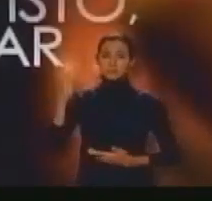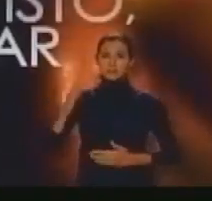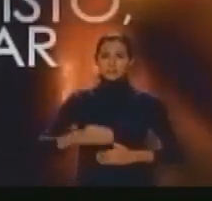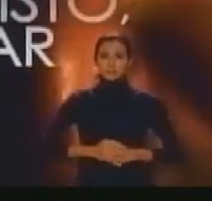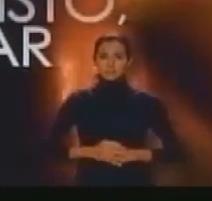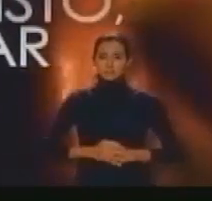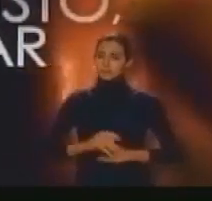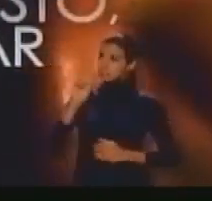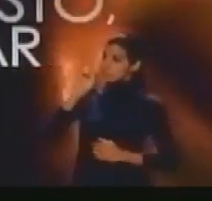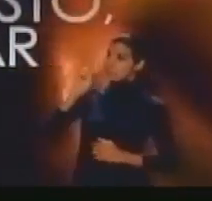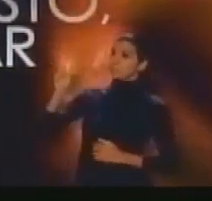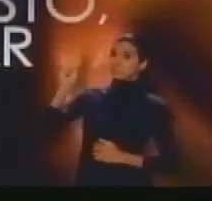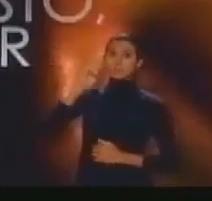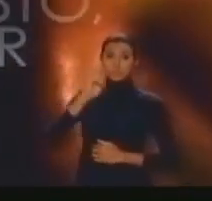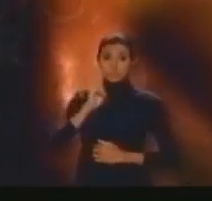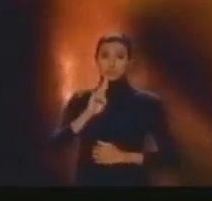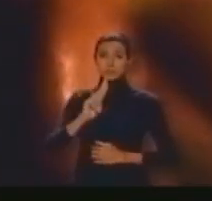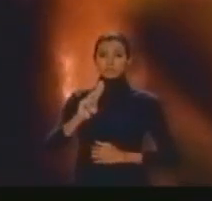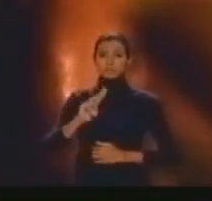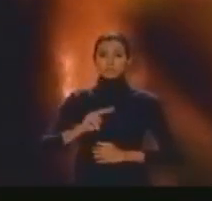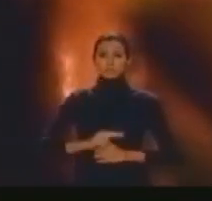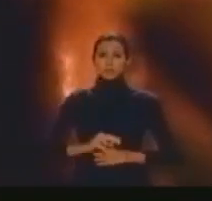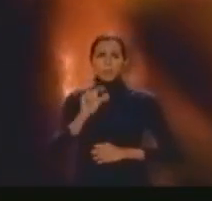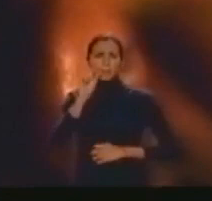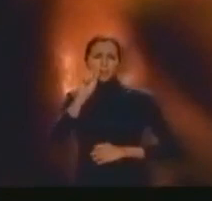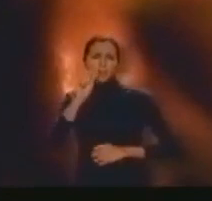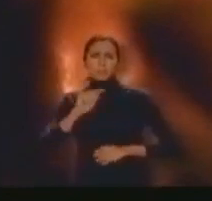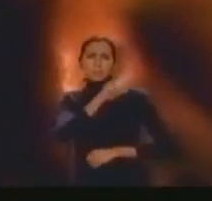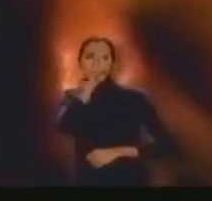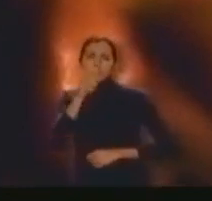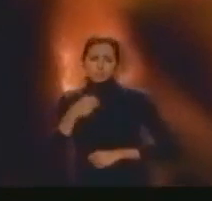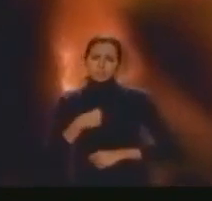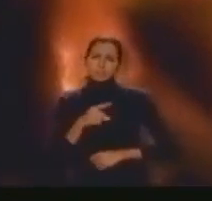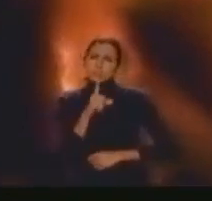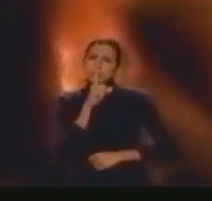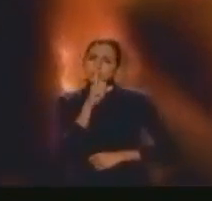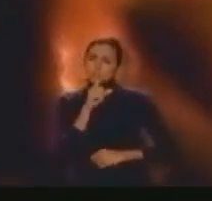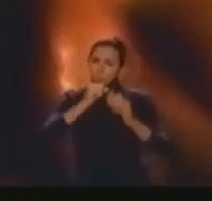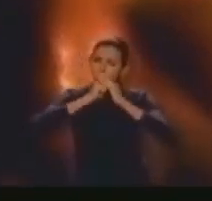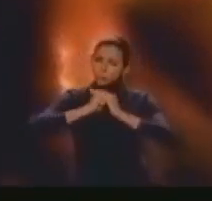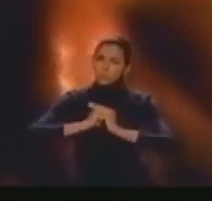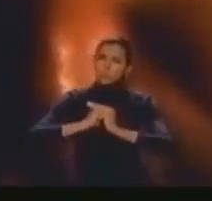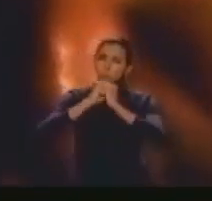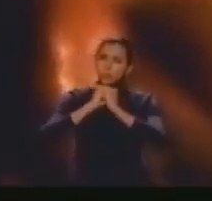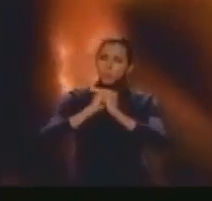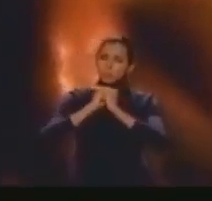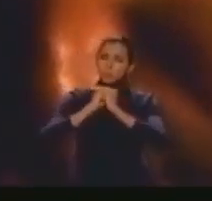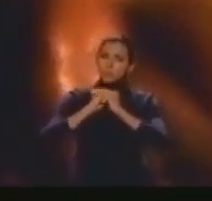Lo hemos visto, Bolívar. Nunca te le pregunté en silencio, orando.